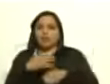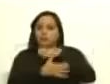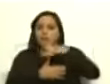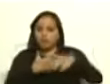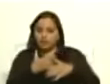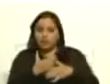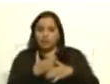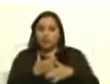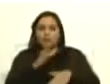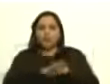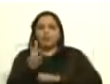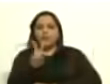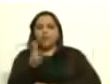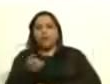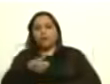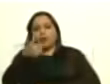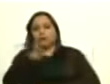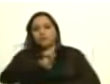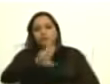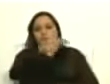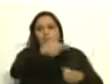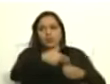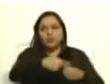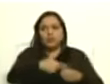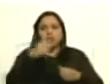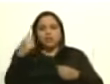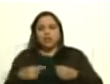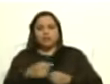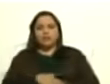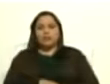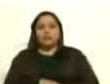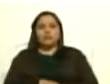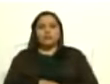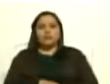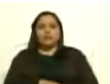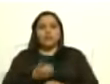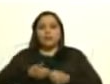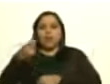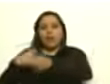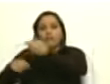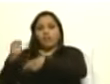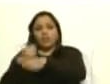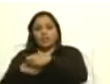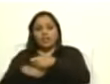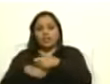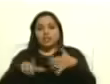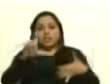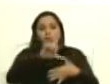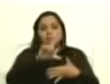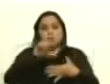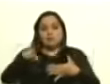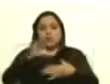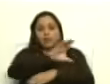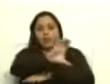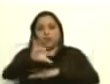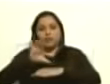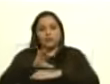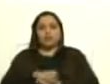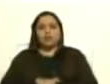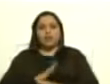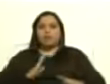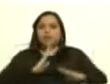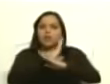Venezuela, representa también el principal producto de exportación de América Latina y del Caribe. Ahora, bloquear a